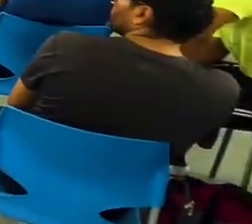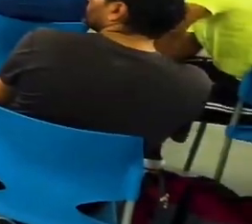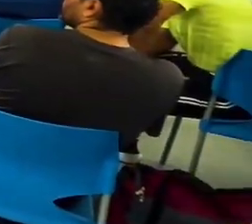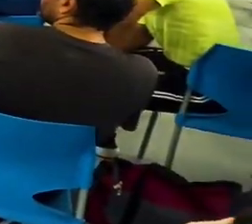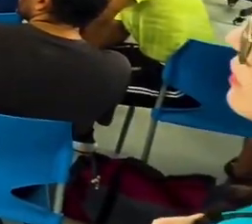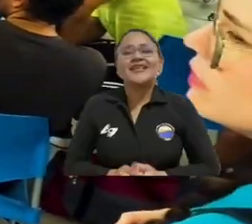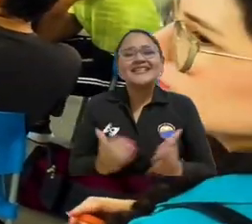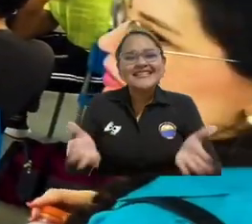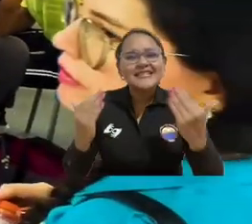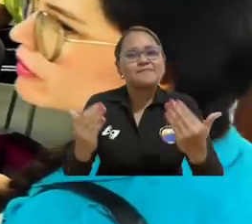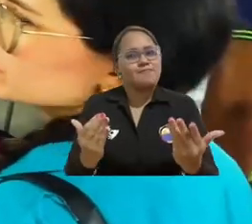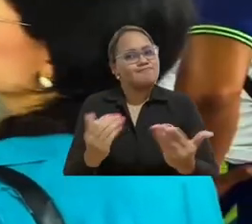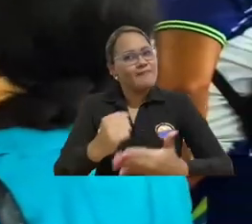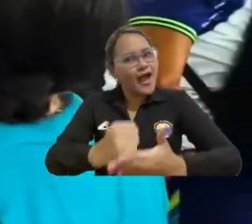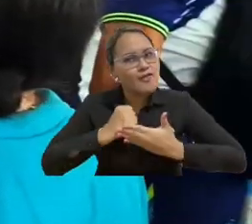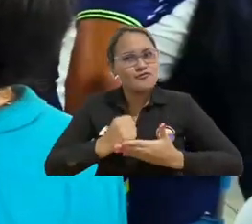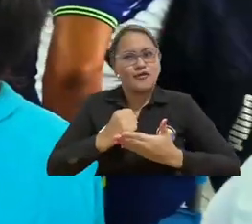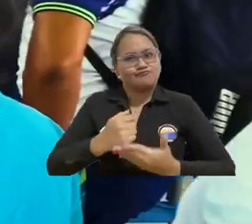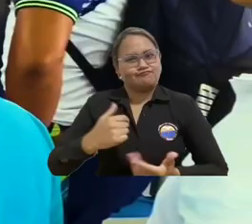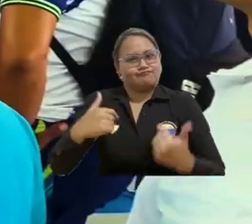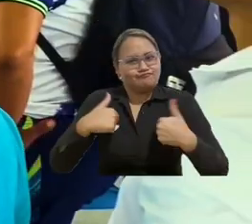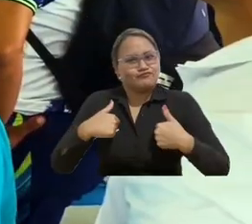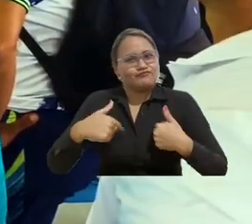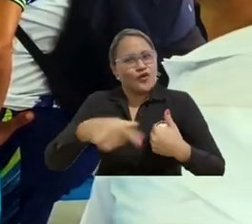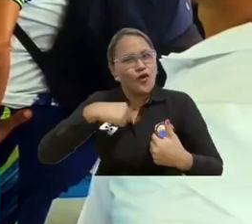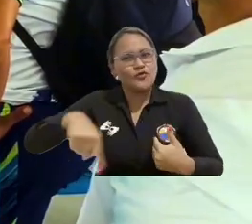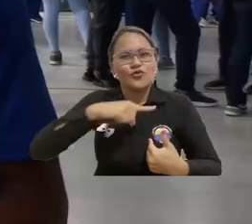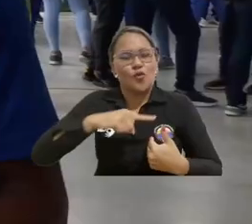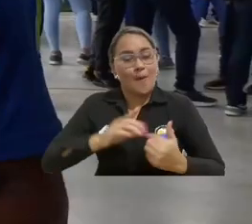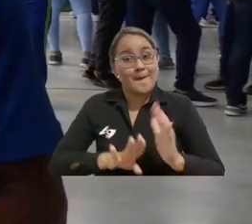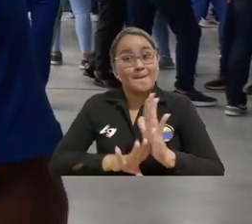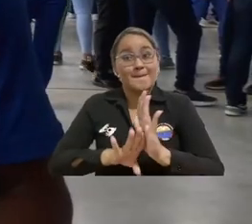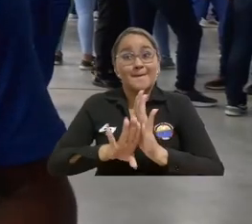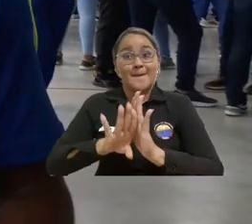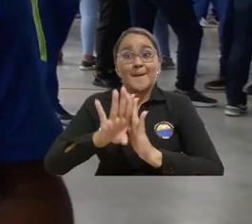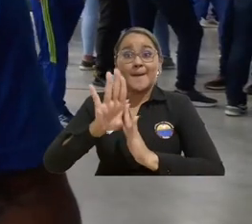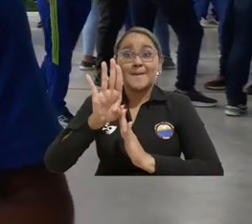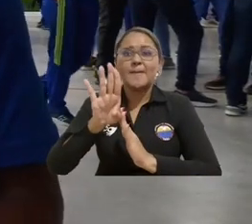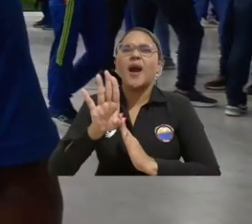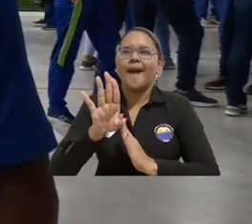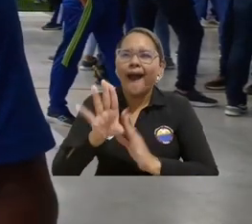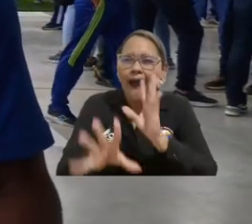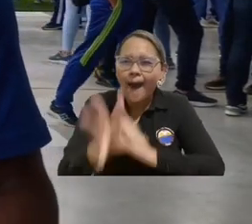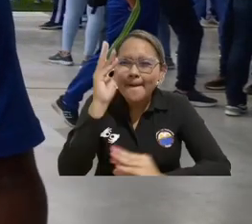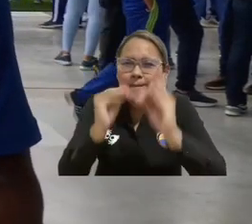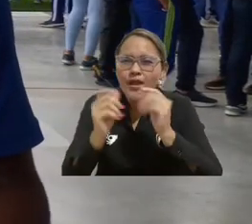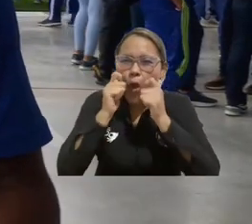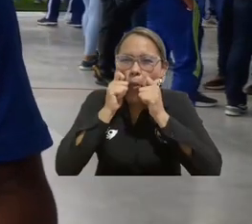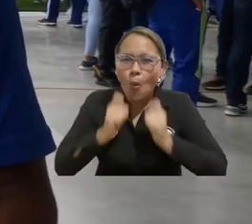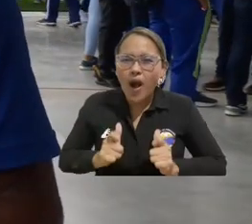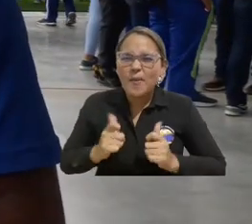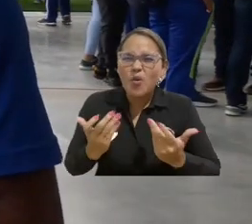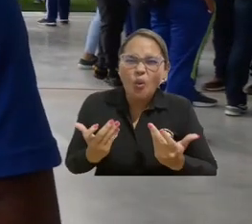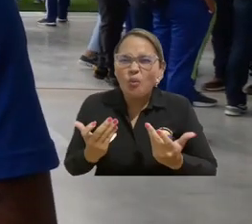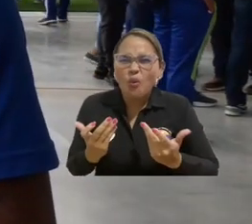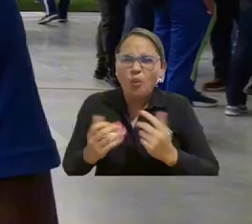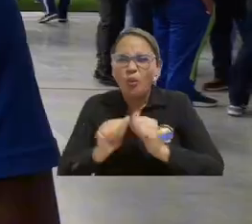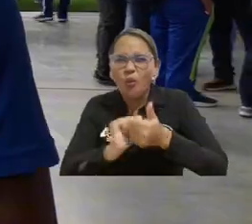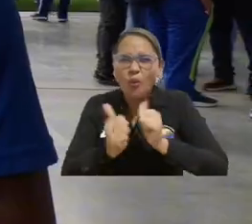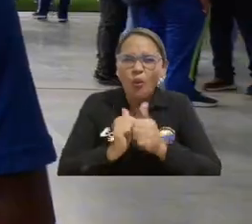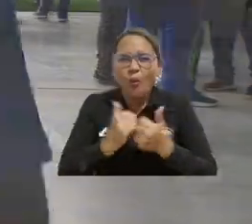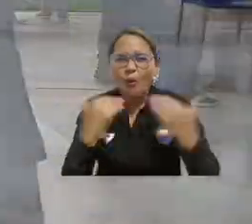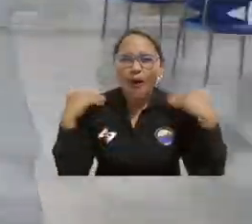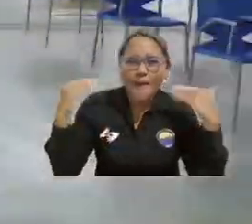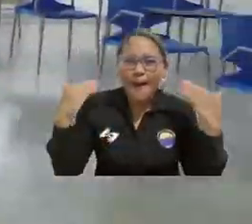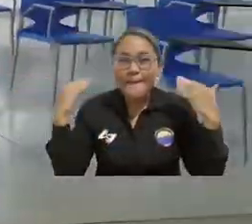Ya que nos va a ayudar en nuestro proceso de crecimiento, pues a conocer más sobre el acondicionamiento físico